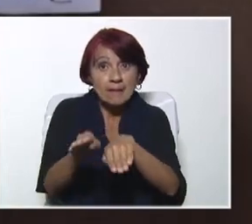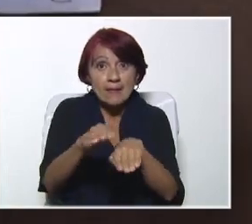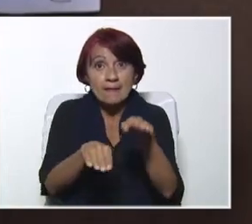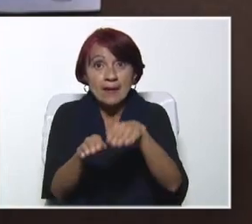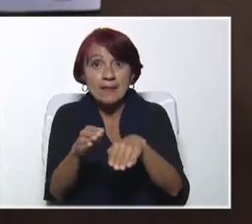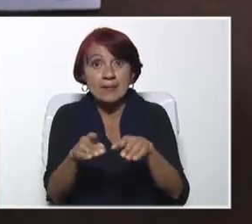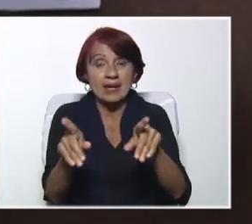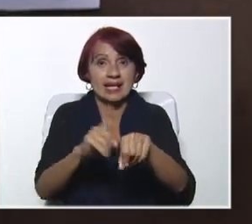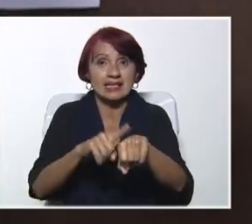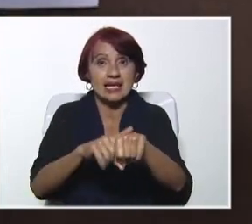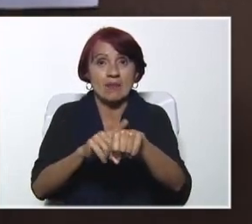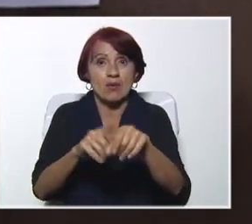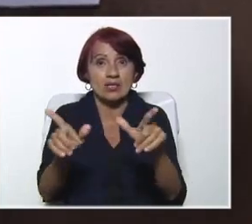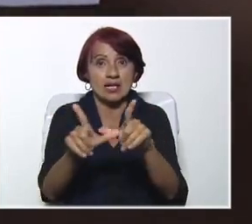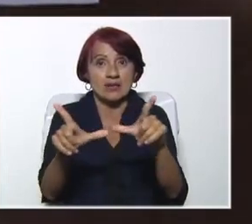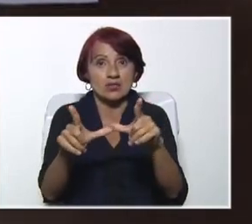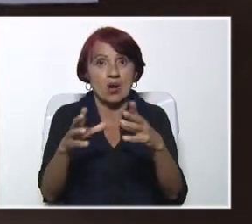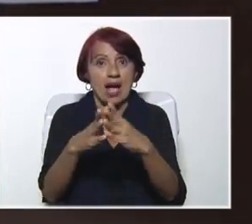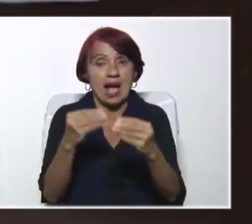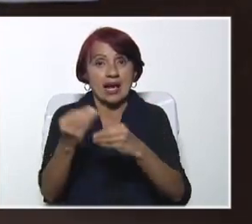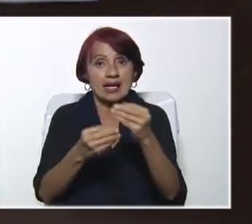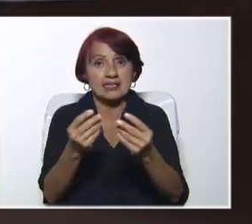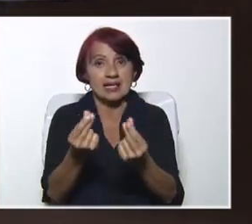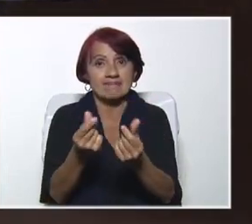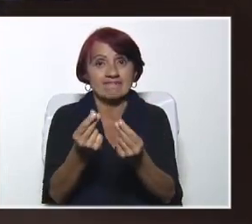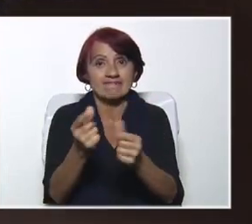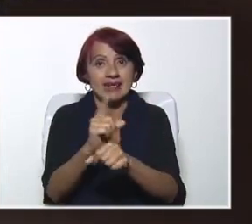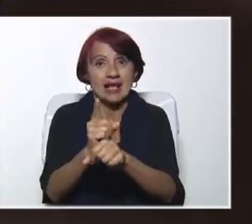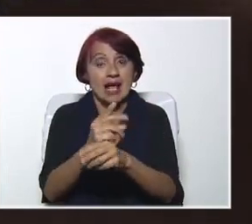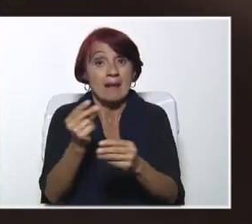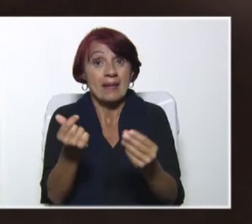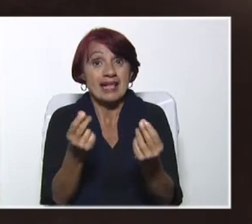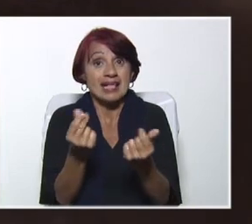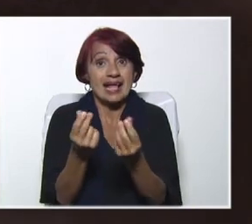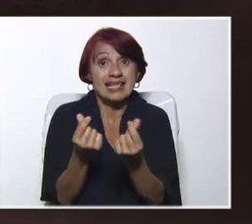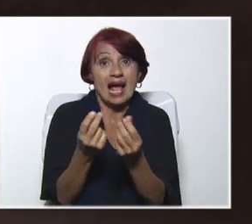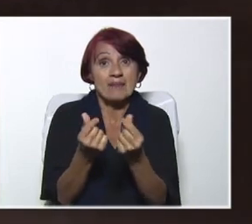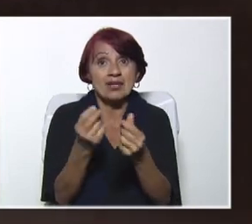televisión, hay que ser un poquito más dinámico.